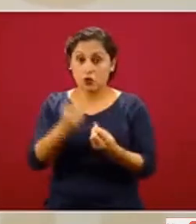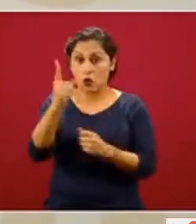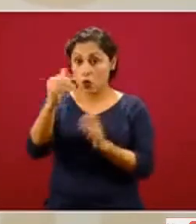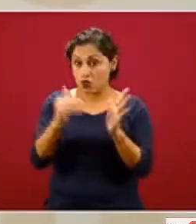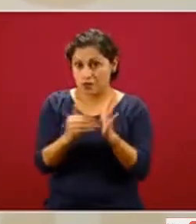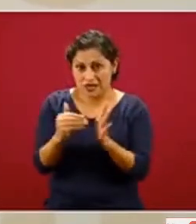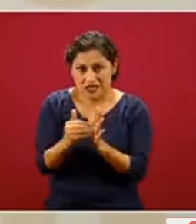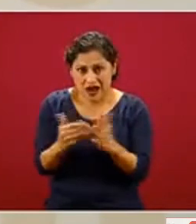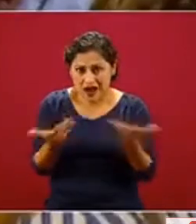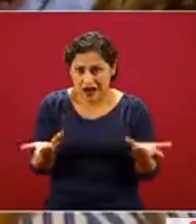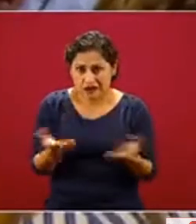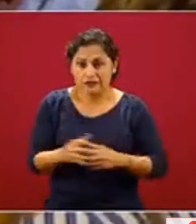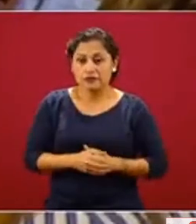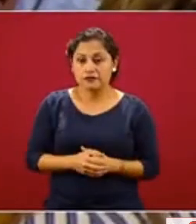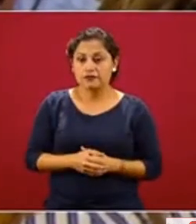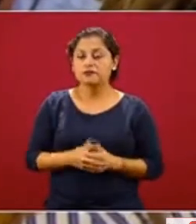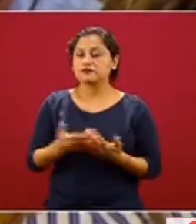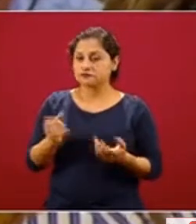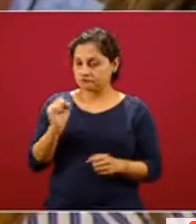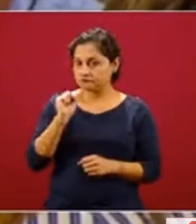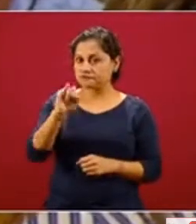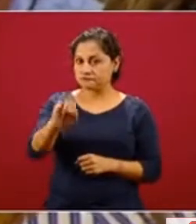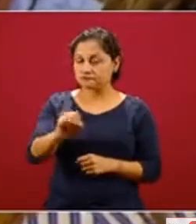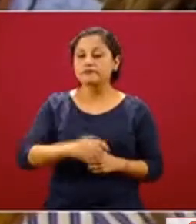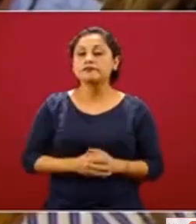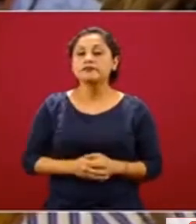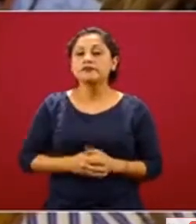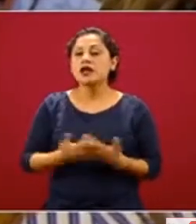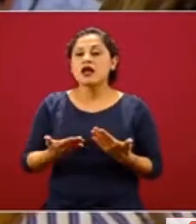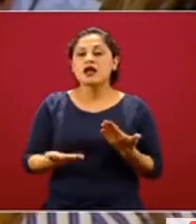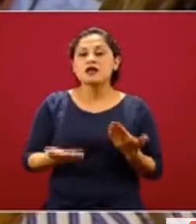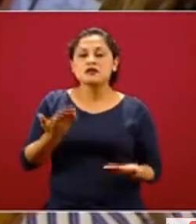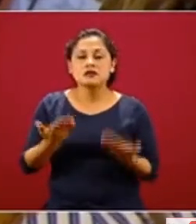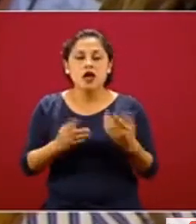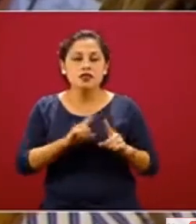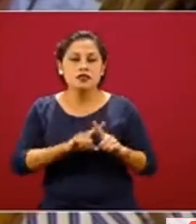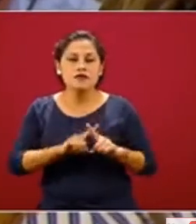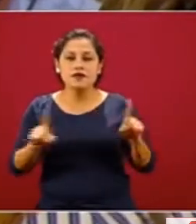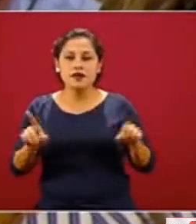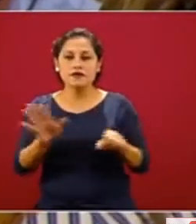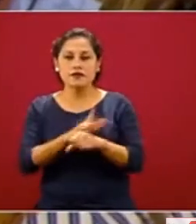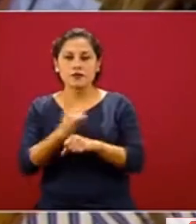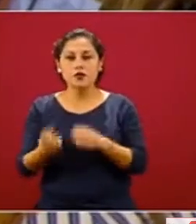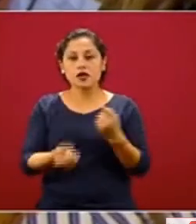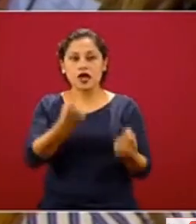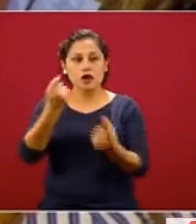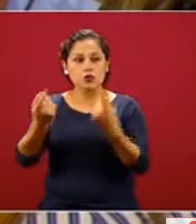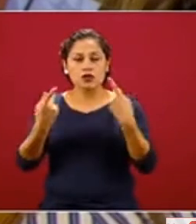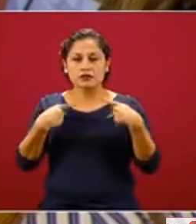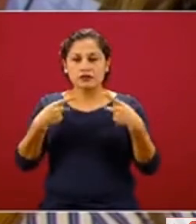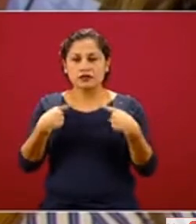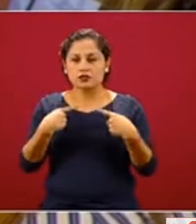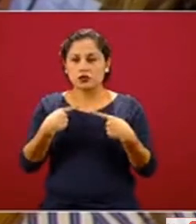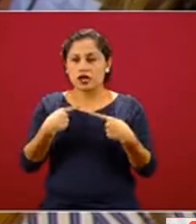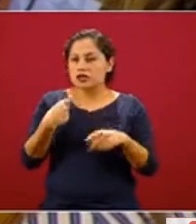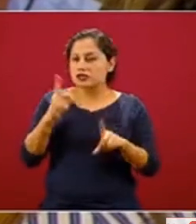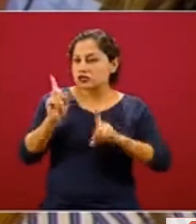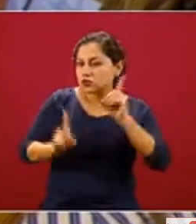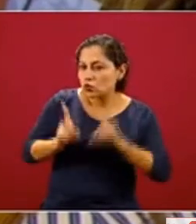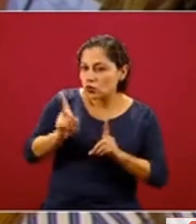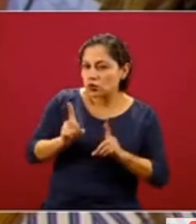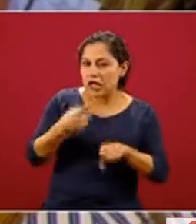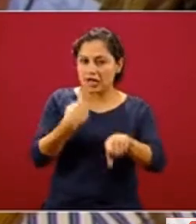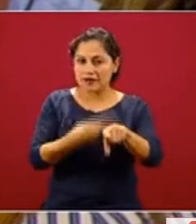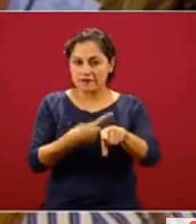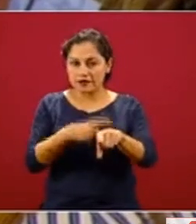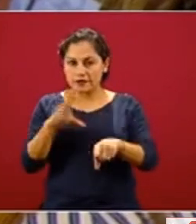Ahora, esta diferencia se da por los casos que son sospechosos, y los casos que son sospechosos tienen algunos más